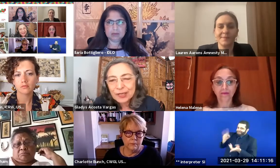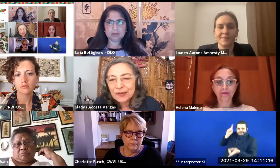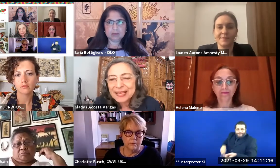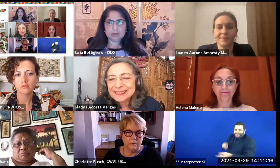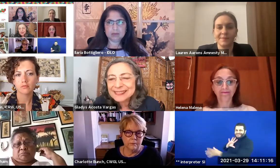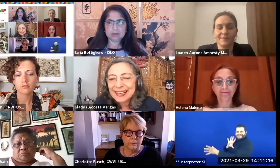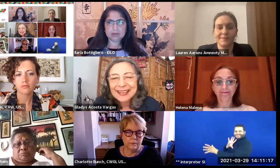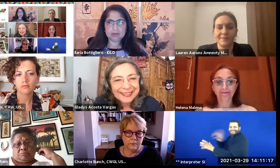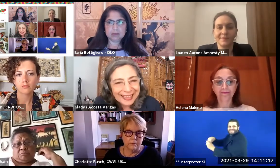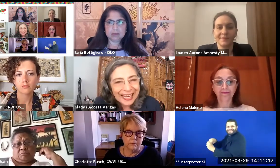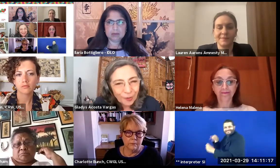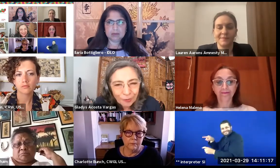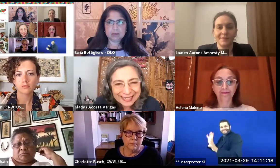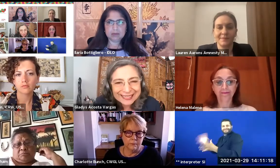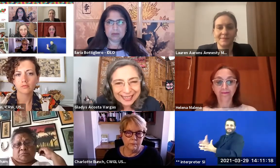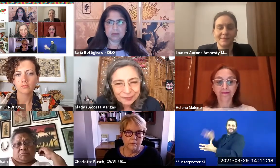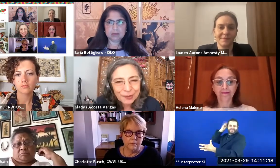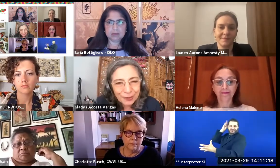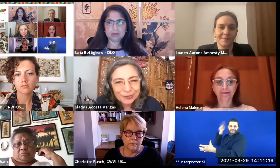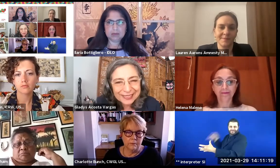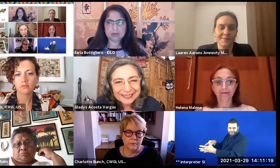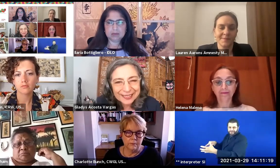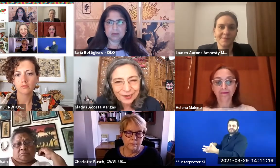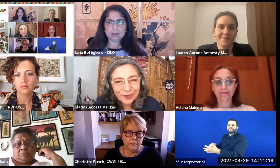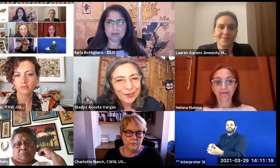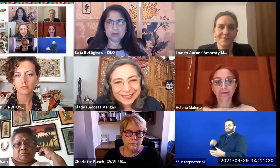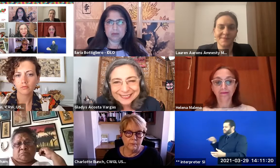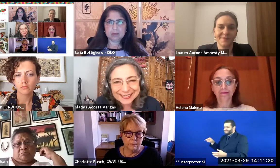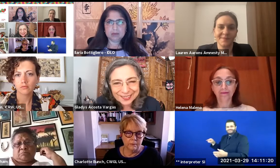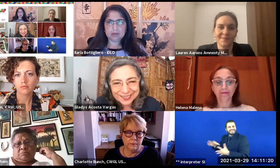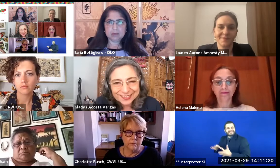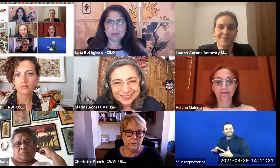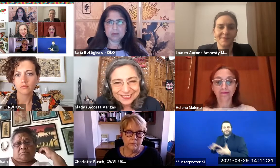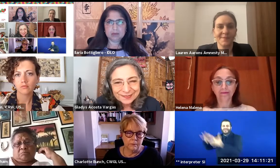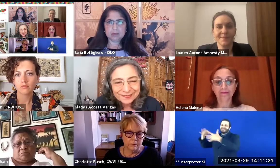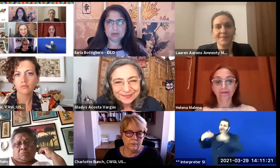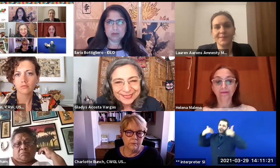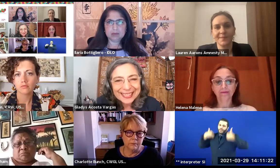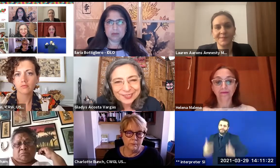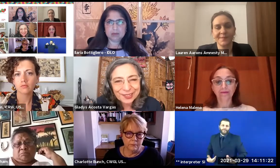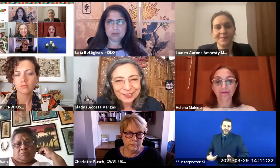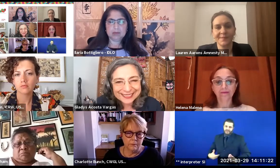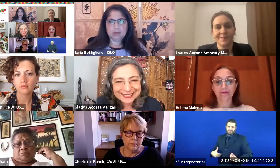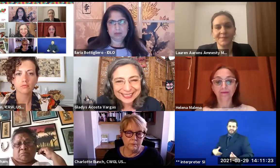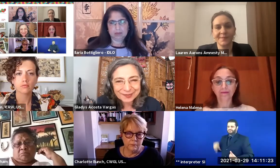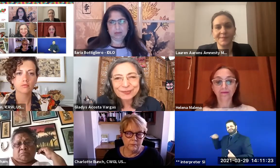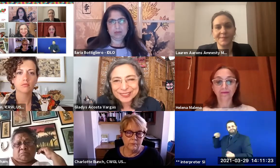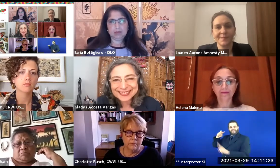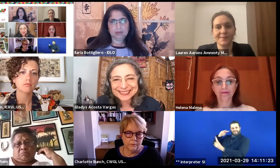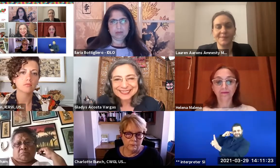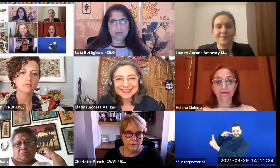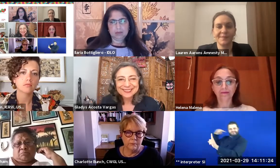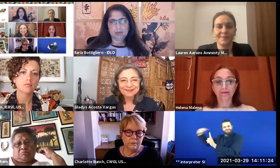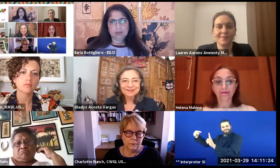la sobrevivencia de la humanidad, pero en un sentido holístico. Eso es lo que necesitamos.